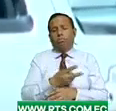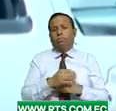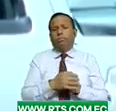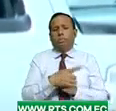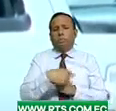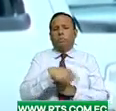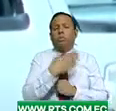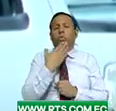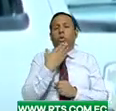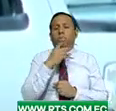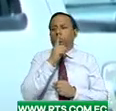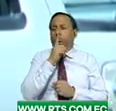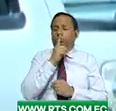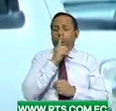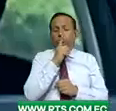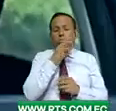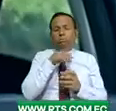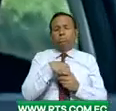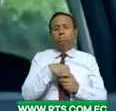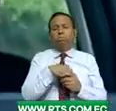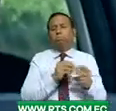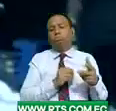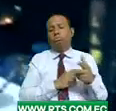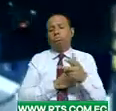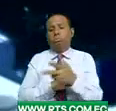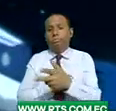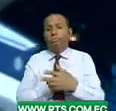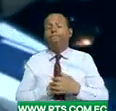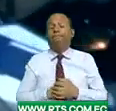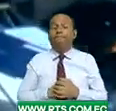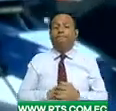como correos humanos. En Quito informó Iván Casamen.